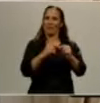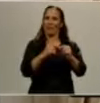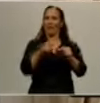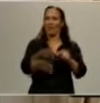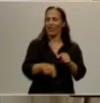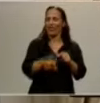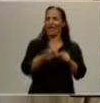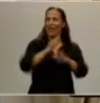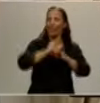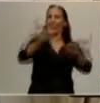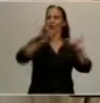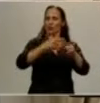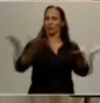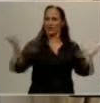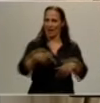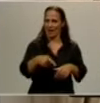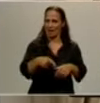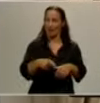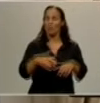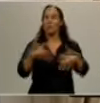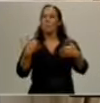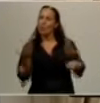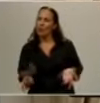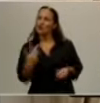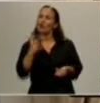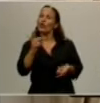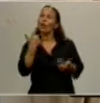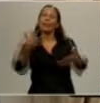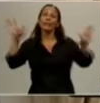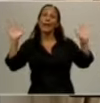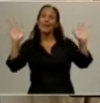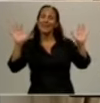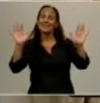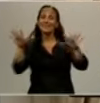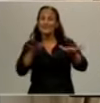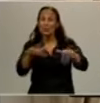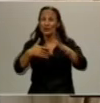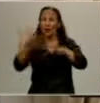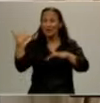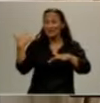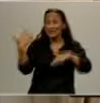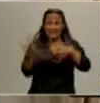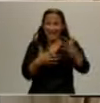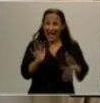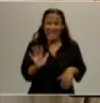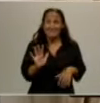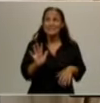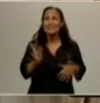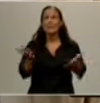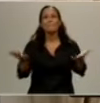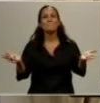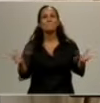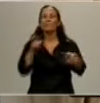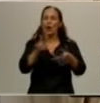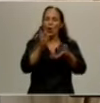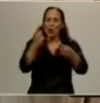denuncia. Por eso digo que tal vez todo lo que ha sucedido constituya el hilo de Ariadna,